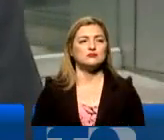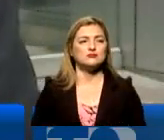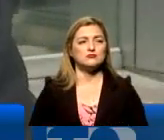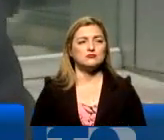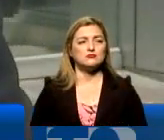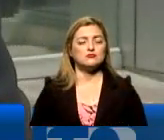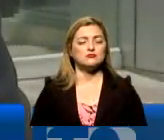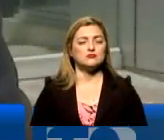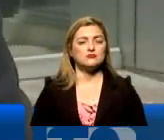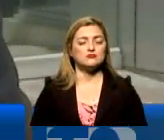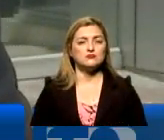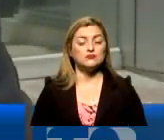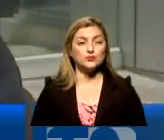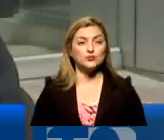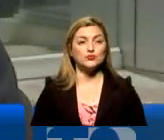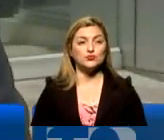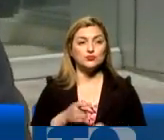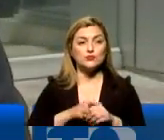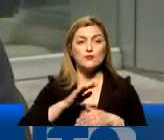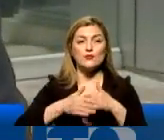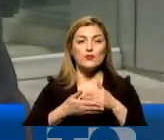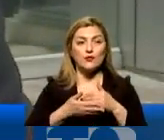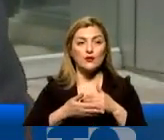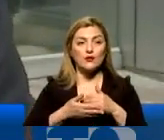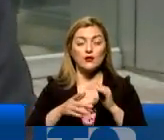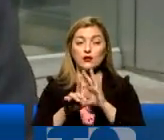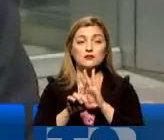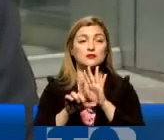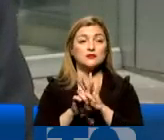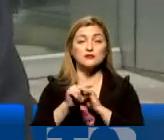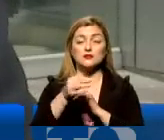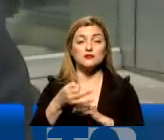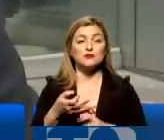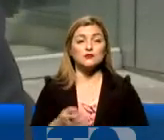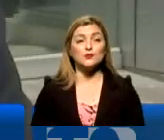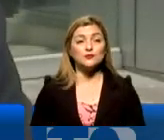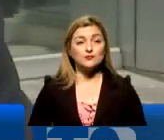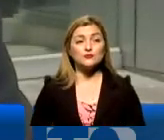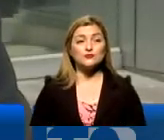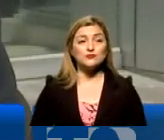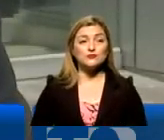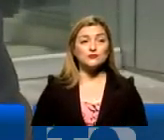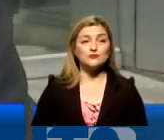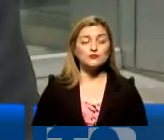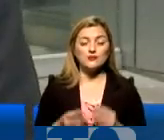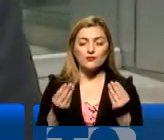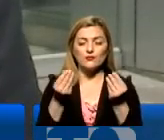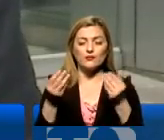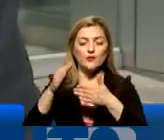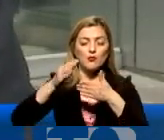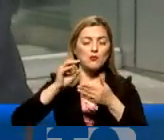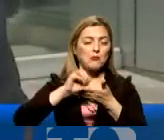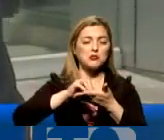la cláusula específica dada por la ley y que no se ha cumplido y que se ha observado, que es justamente los parámetros de calidad. No las